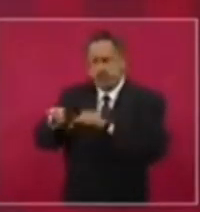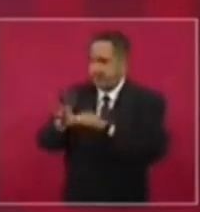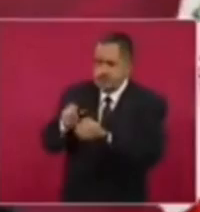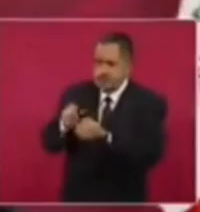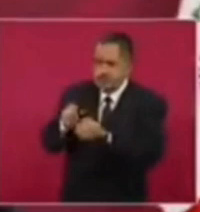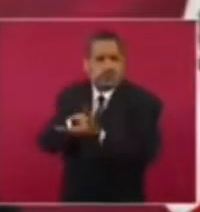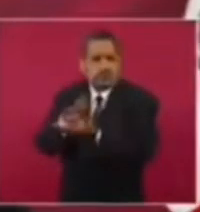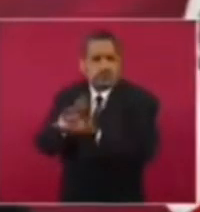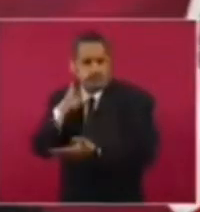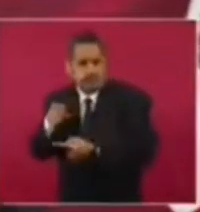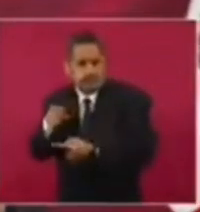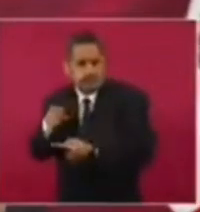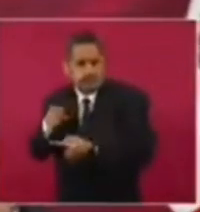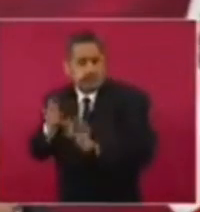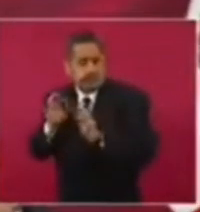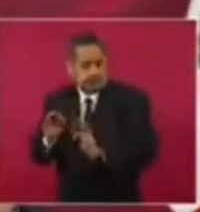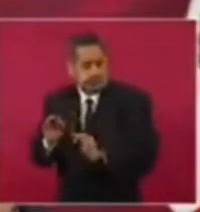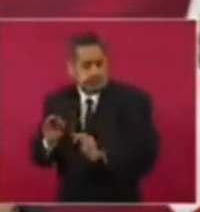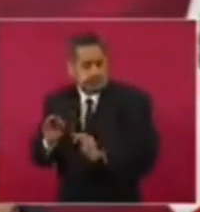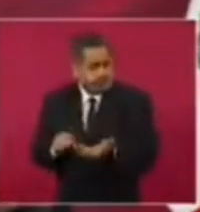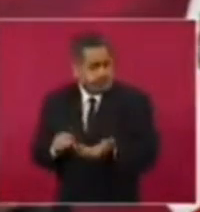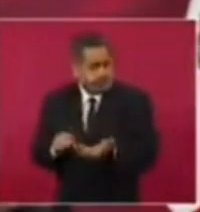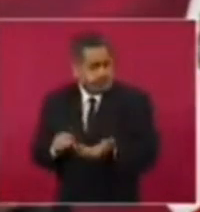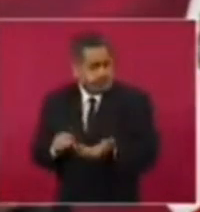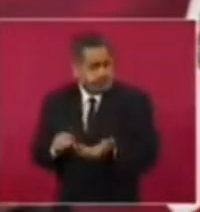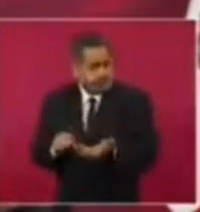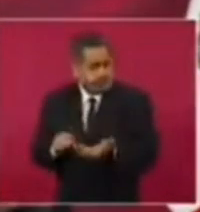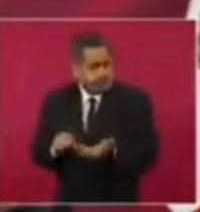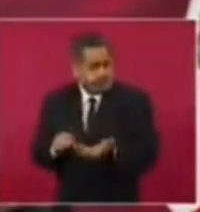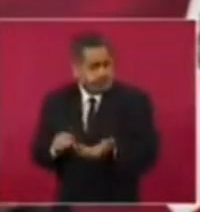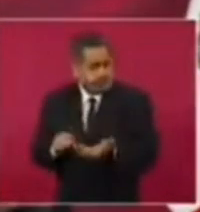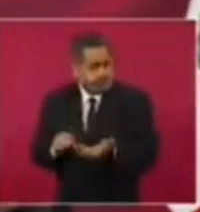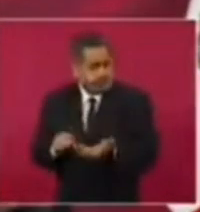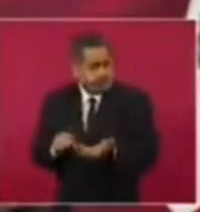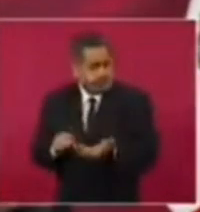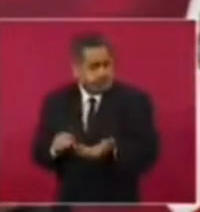en beneficio de los mexicanos, o estamos